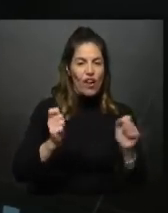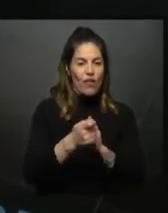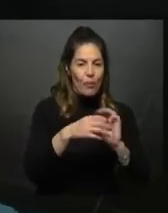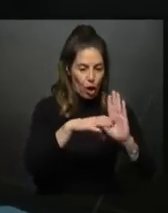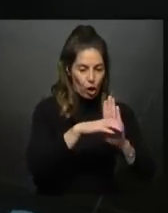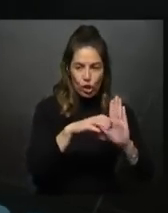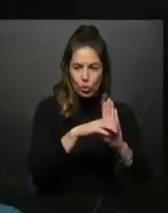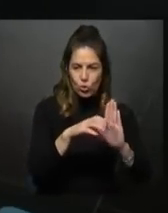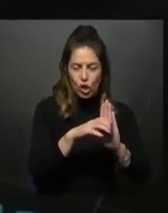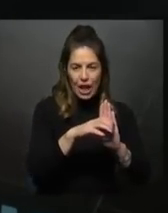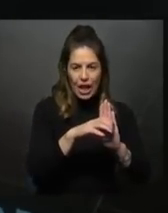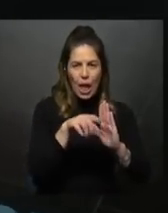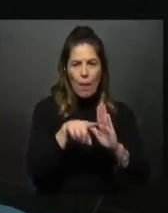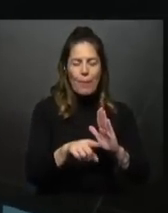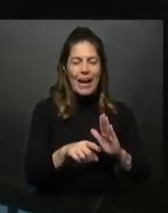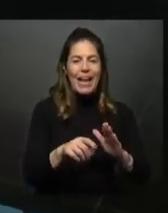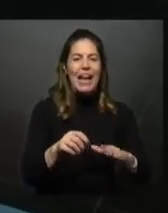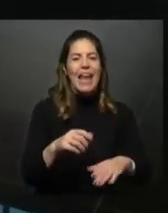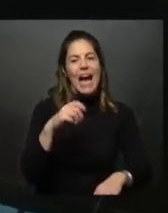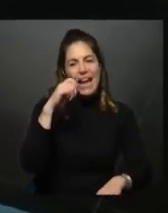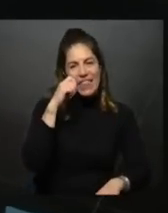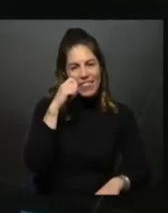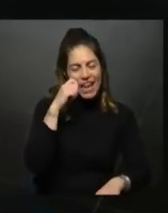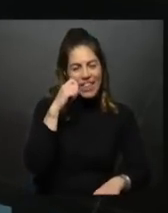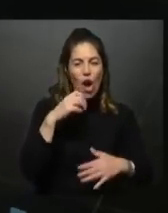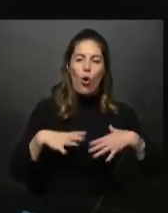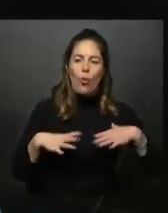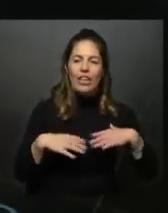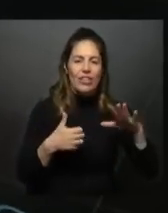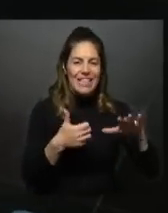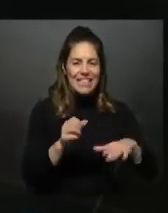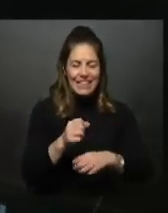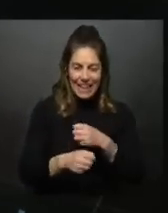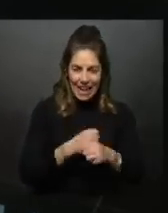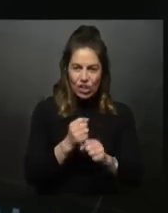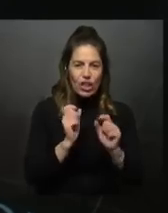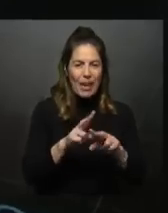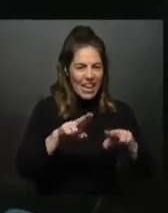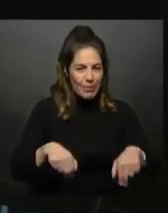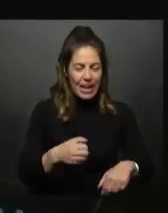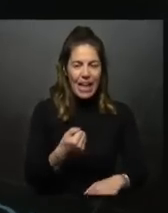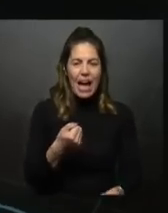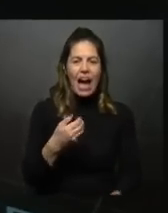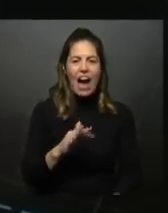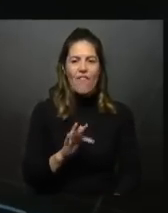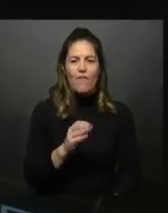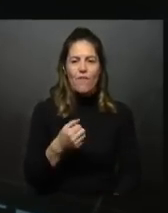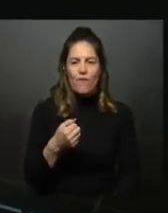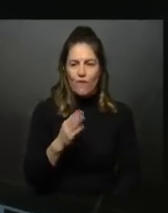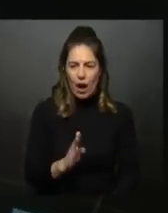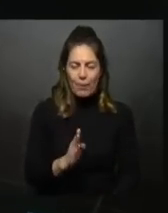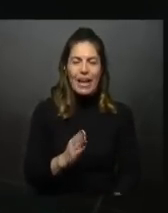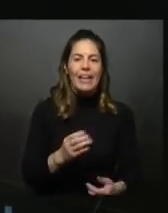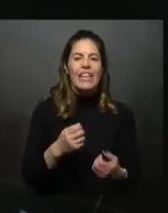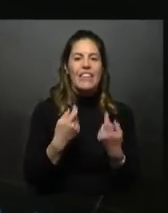como para establecer la edad jubilatoria en 60 años también eliminar las afaps y fijar un mecanismo que